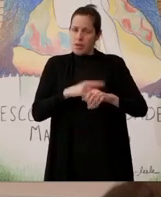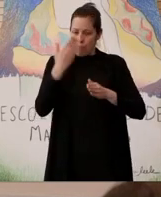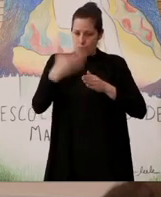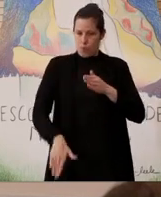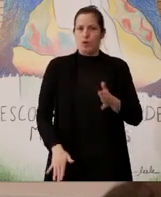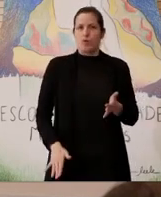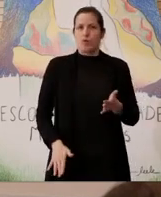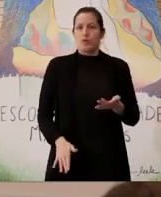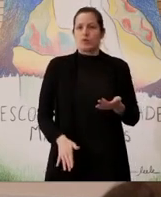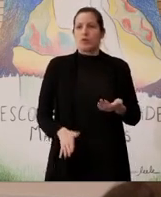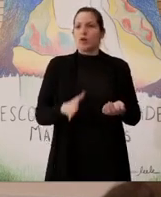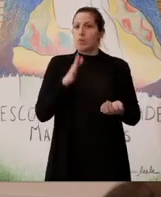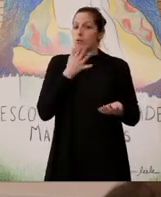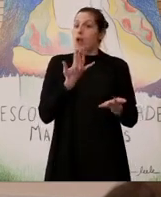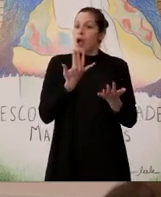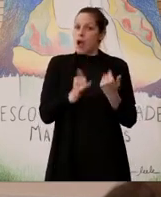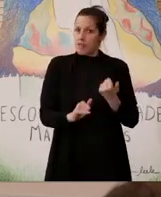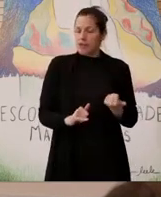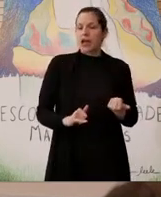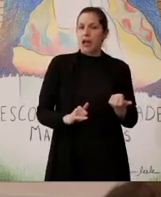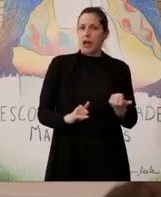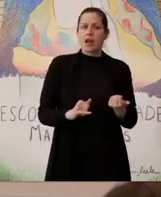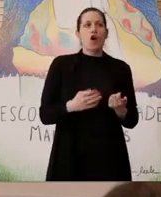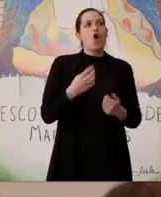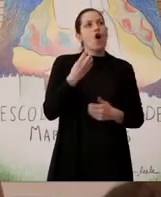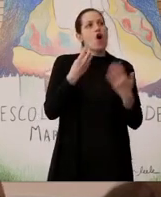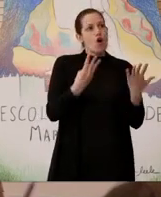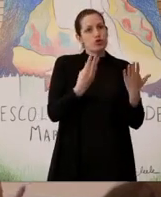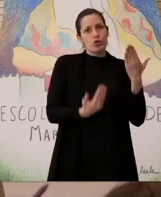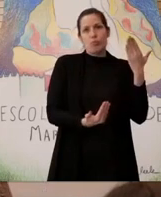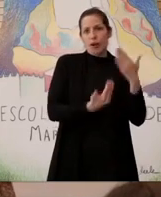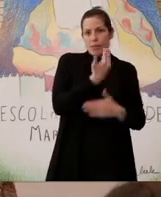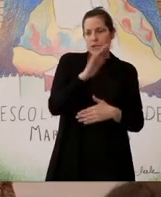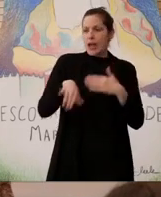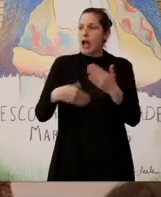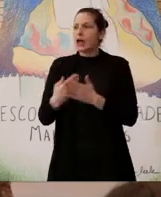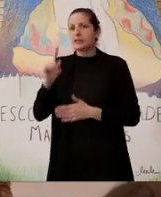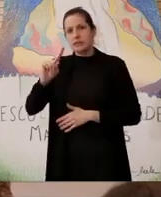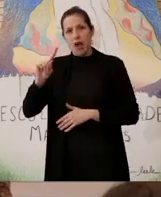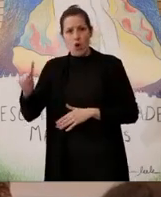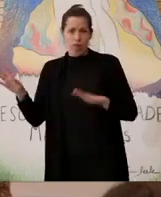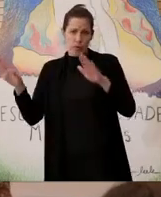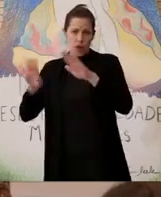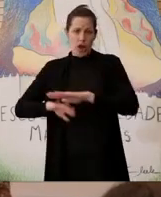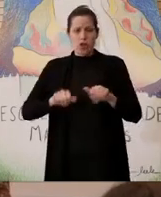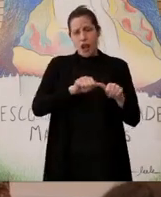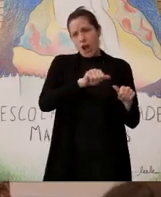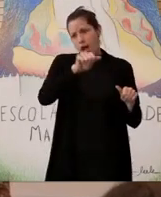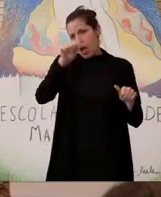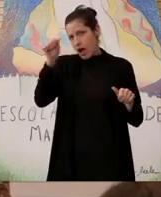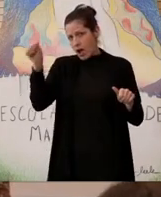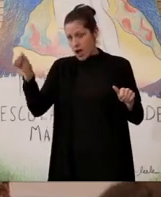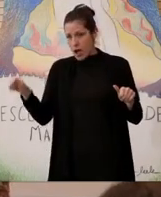sino imprime valores y estamos de endas hoy toda mañana hasta 11 danoite como muchísimas veces están oído local